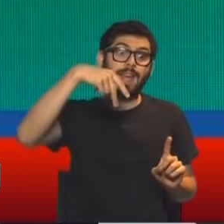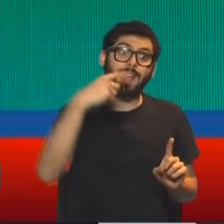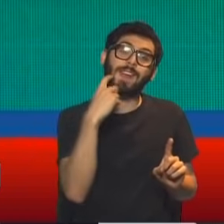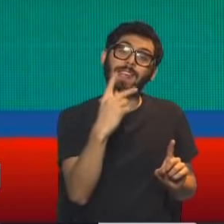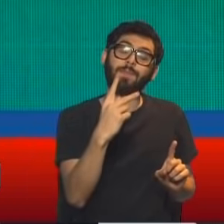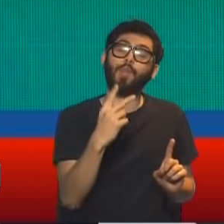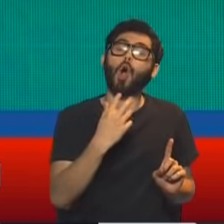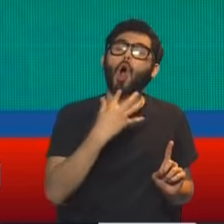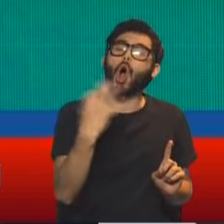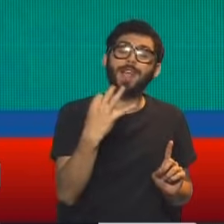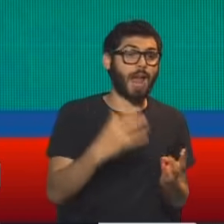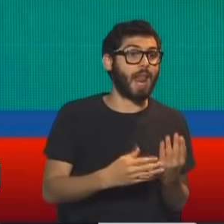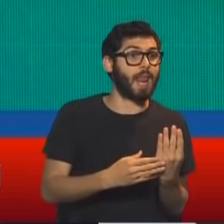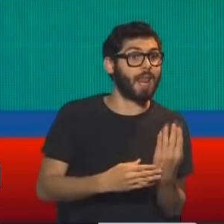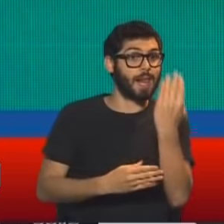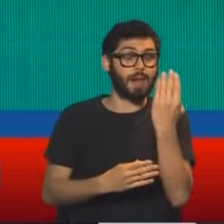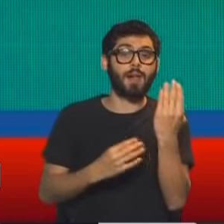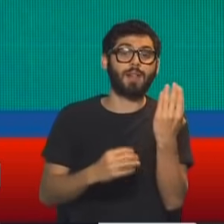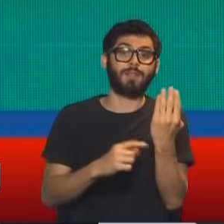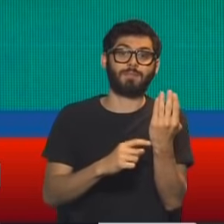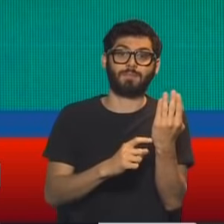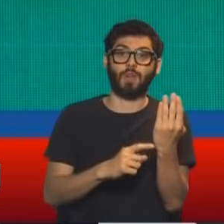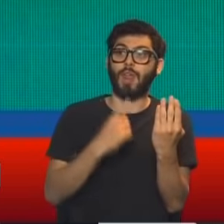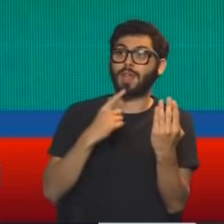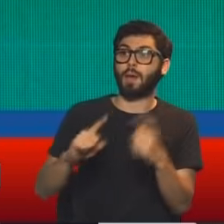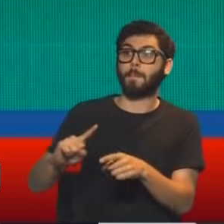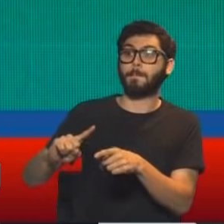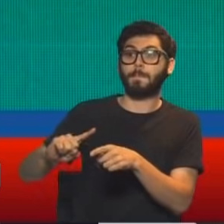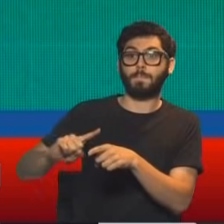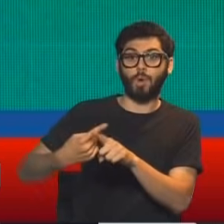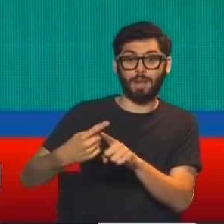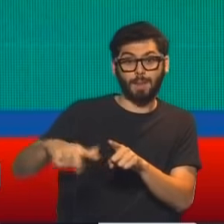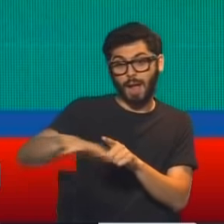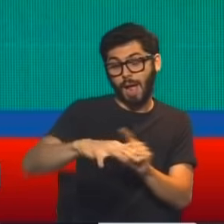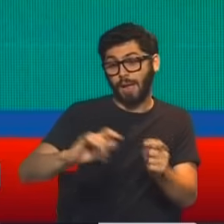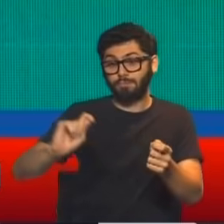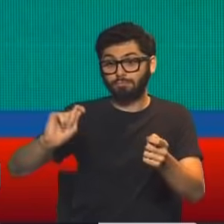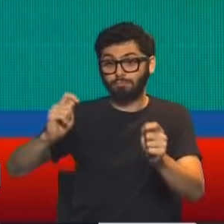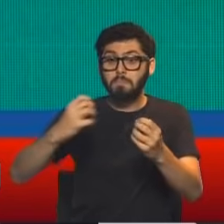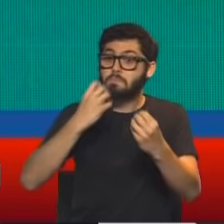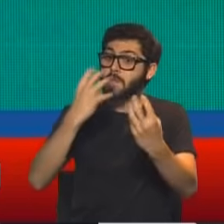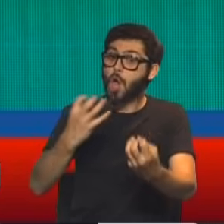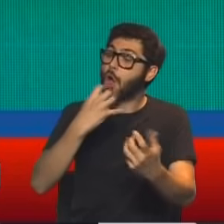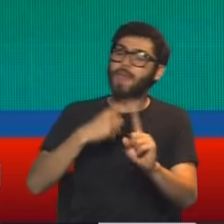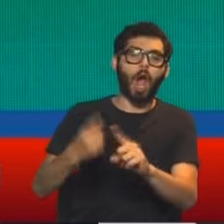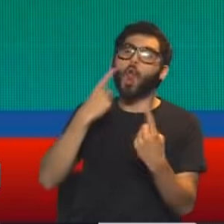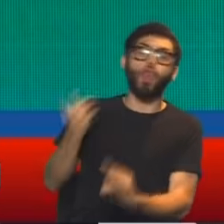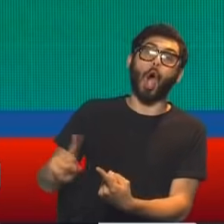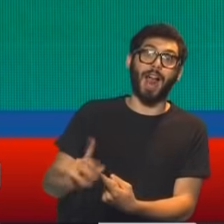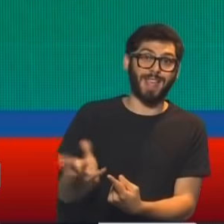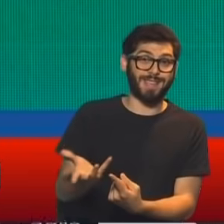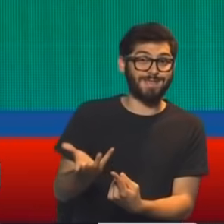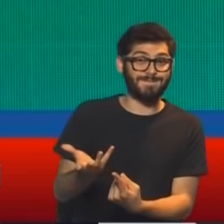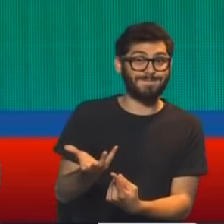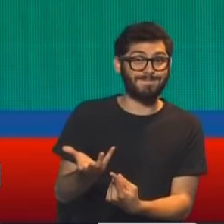apuesta a ese descrédito de la política como una herramienta para transformar realidad, que es efectivamente lo que está ocurriendo. Entonces,